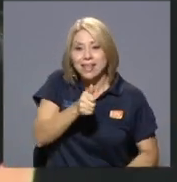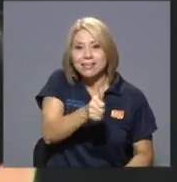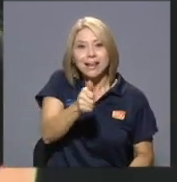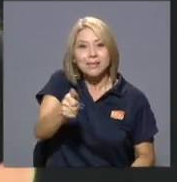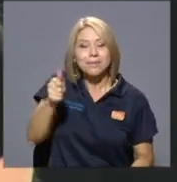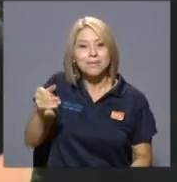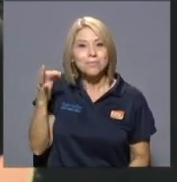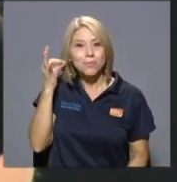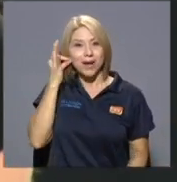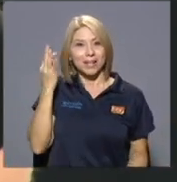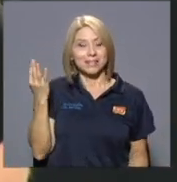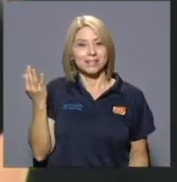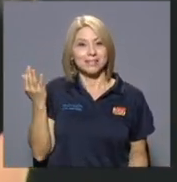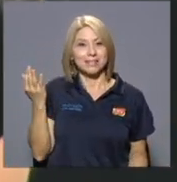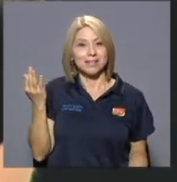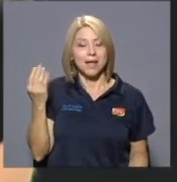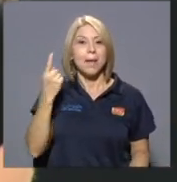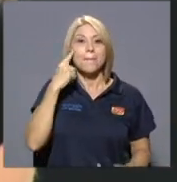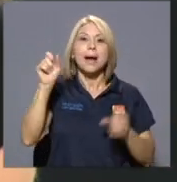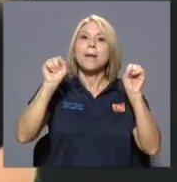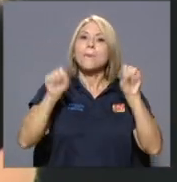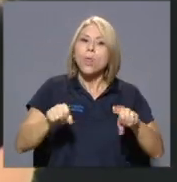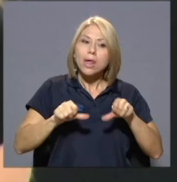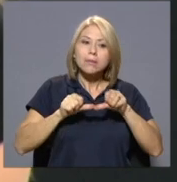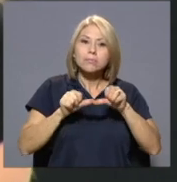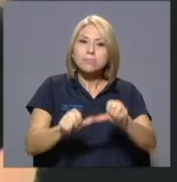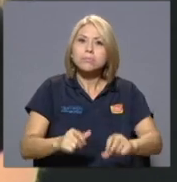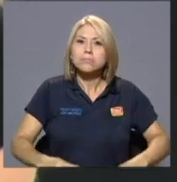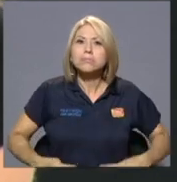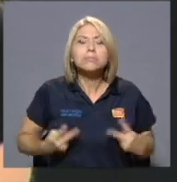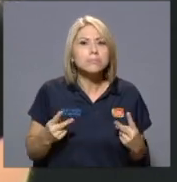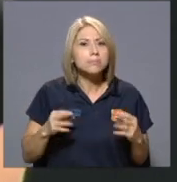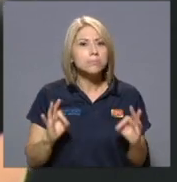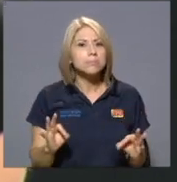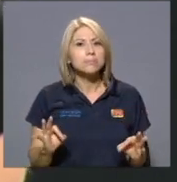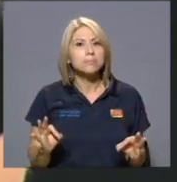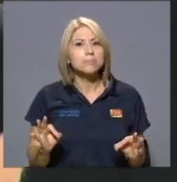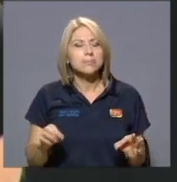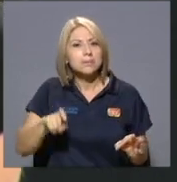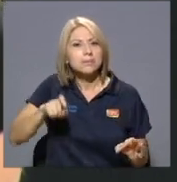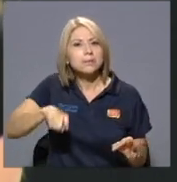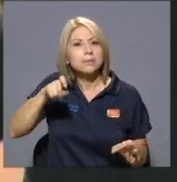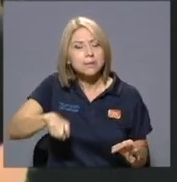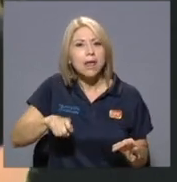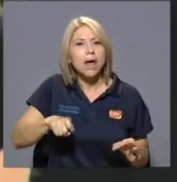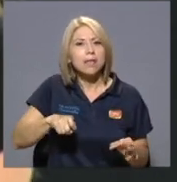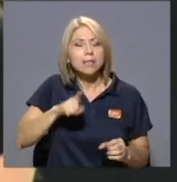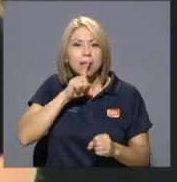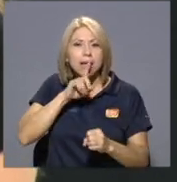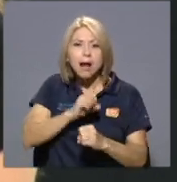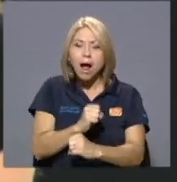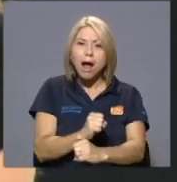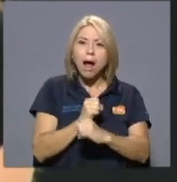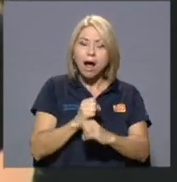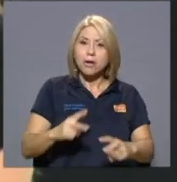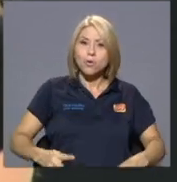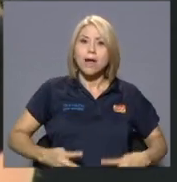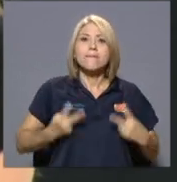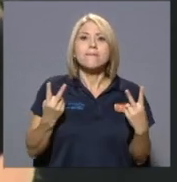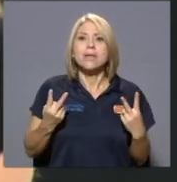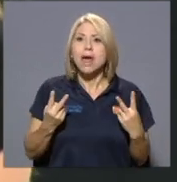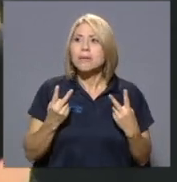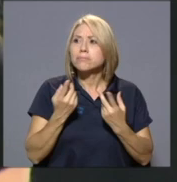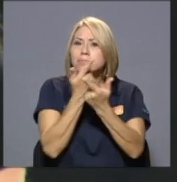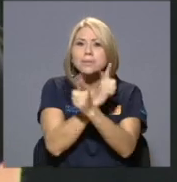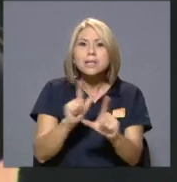mujeres por poder subsistir y por la necesidad de poder garantizarse una vida libre y